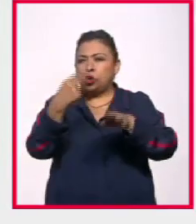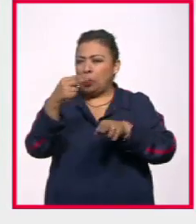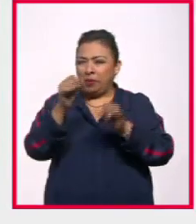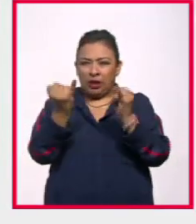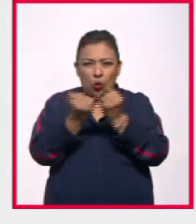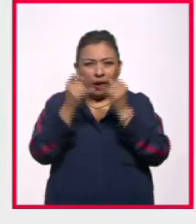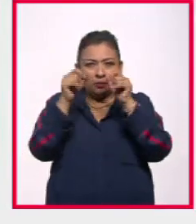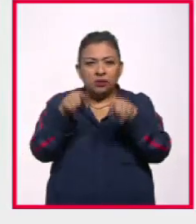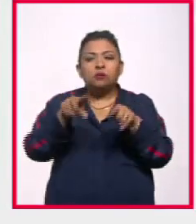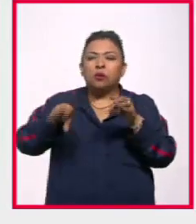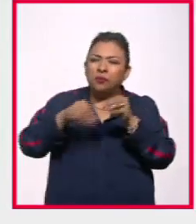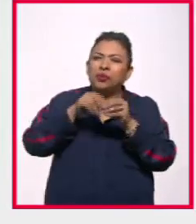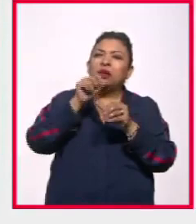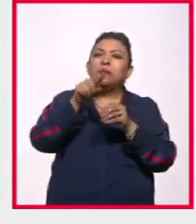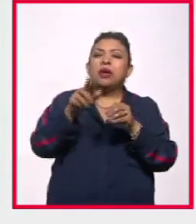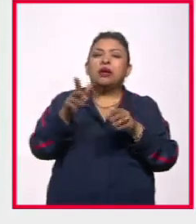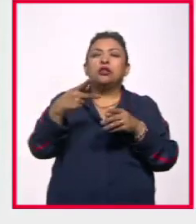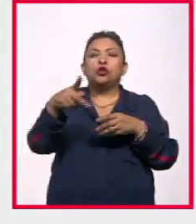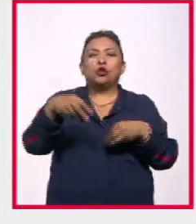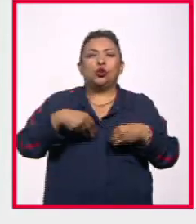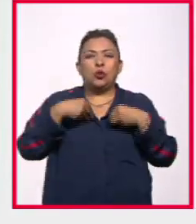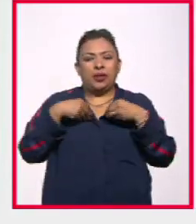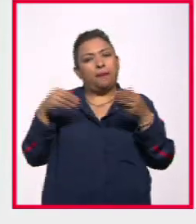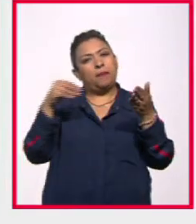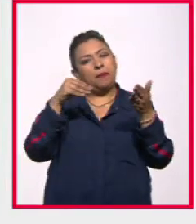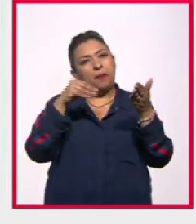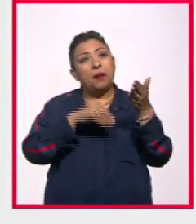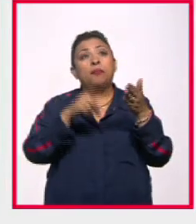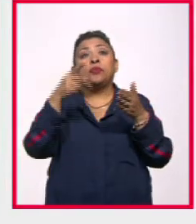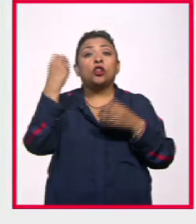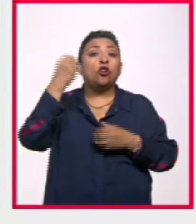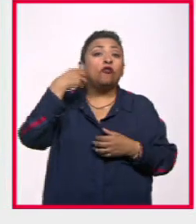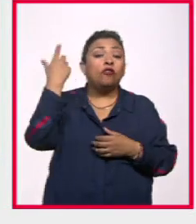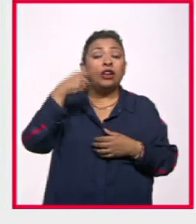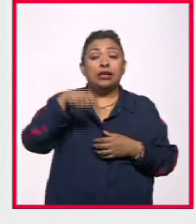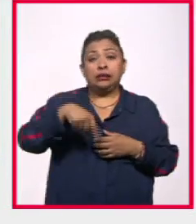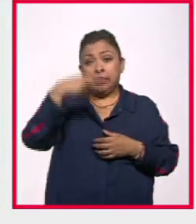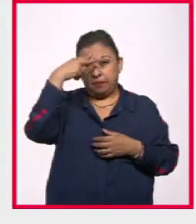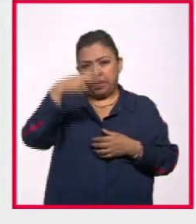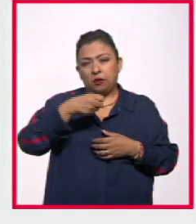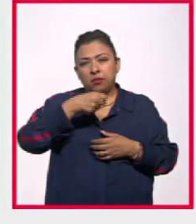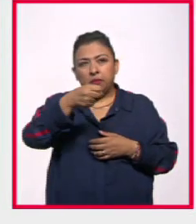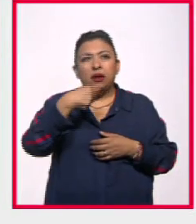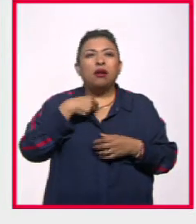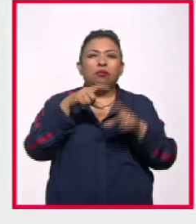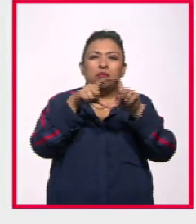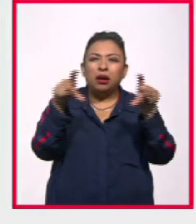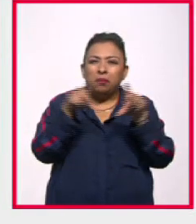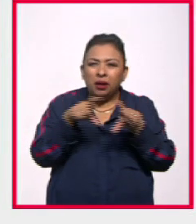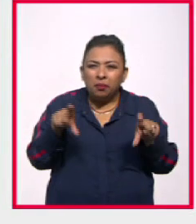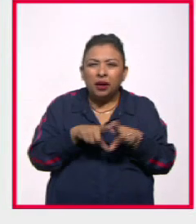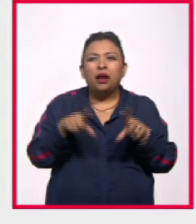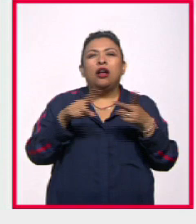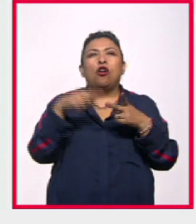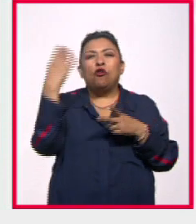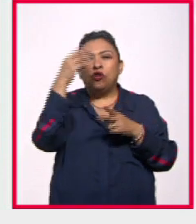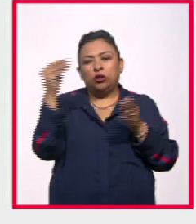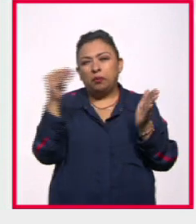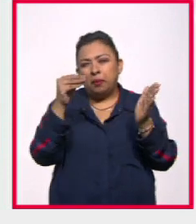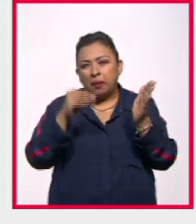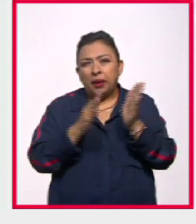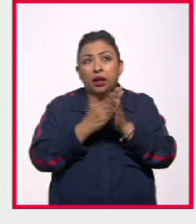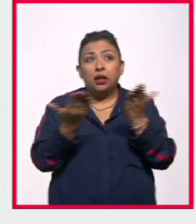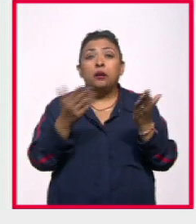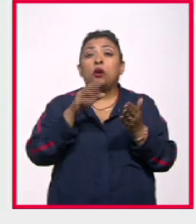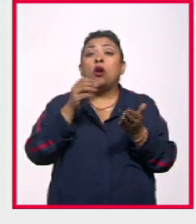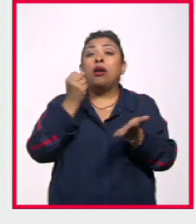otros escritos como una pequeña autobiografía, una conferencia dictada en México, guiones y fotografías. El volumen, editado